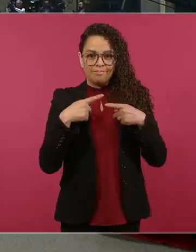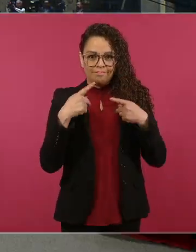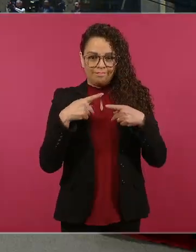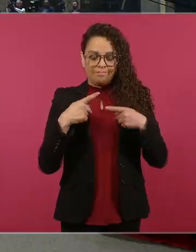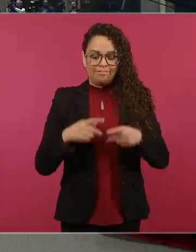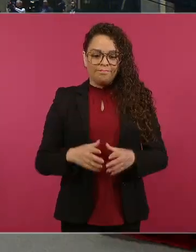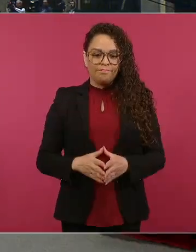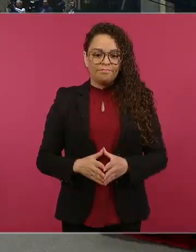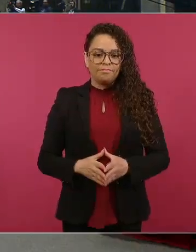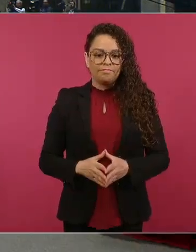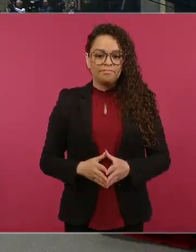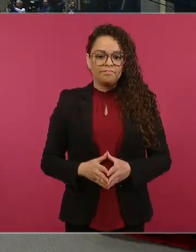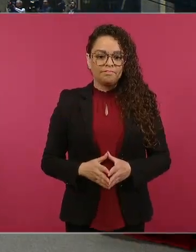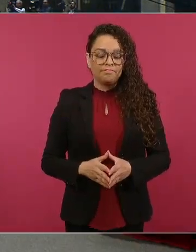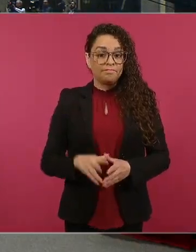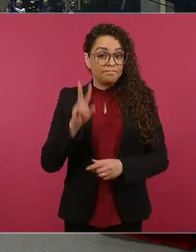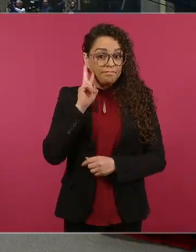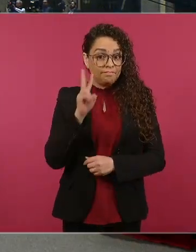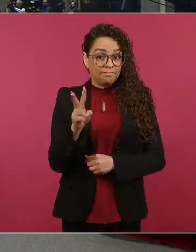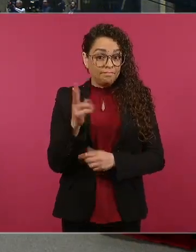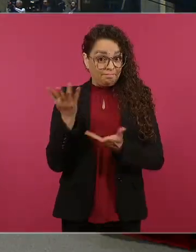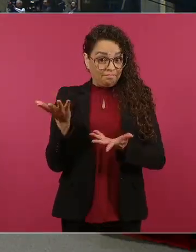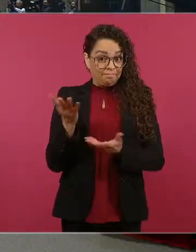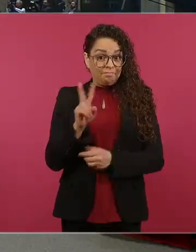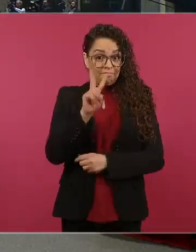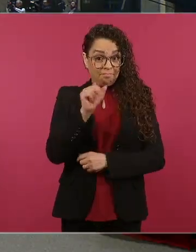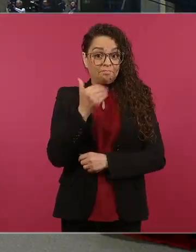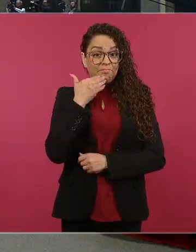Bueno, pues ahí vamos.